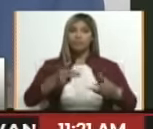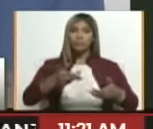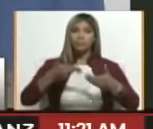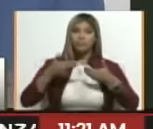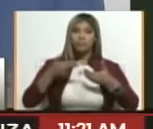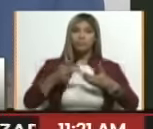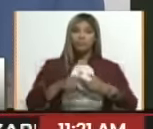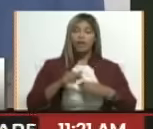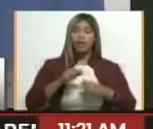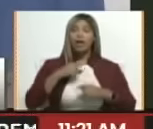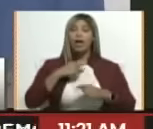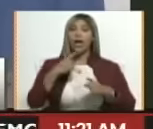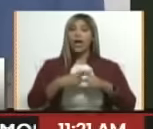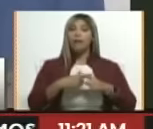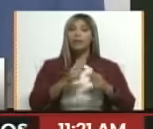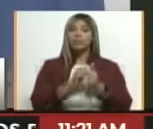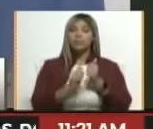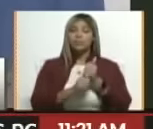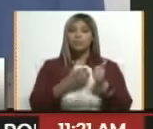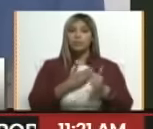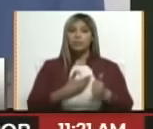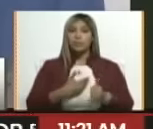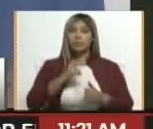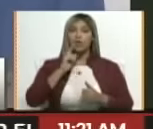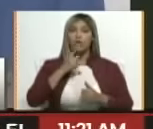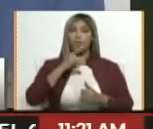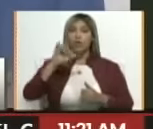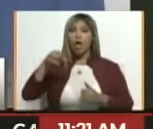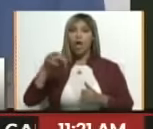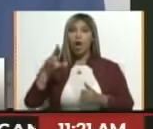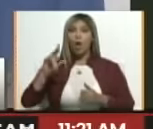ex vicepresidente Jorge Glass.